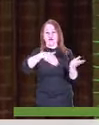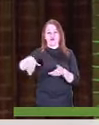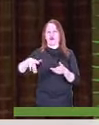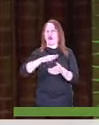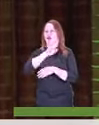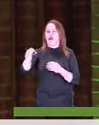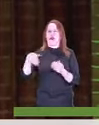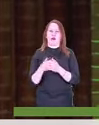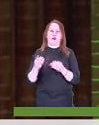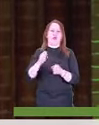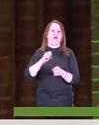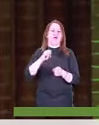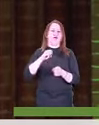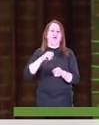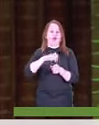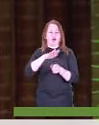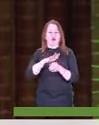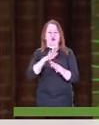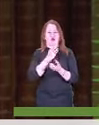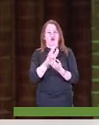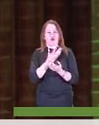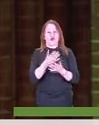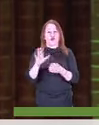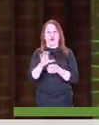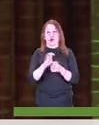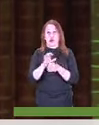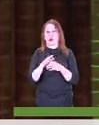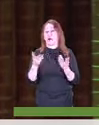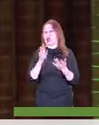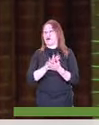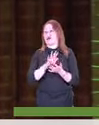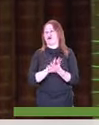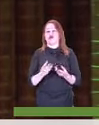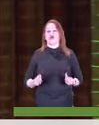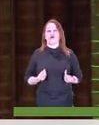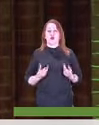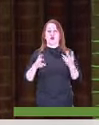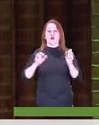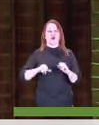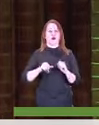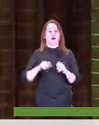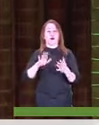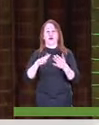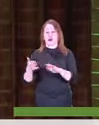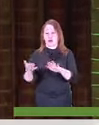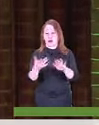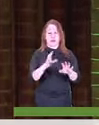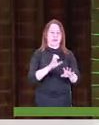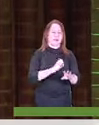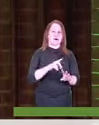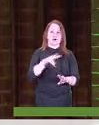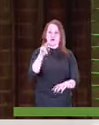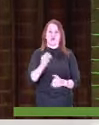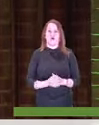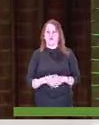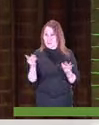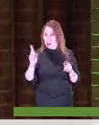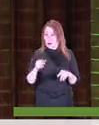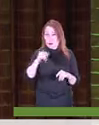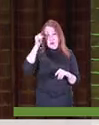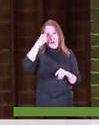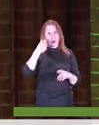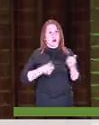de la ciudad, con el fin de vivir más tranquilos y no tener fatalidades que lamentar. Y es muy importante recordar, además, que en el espacio